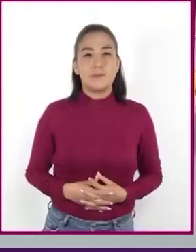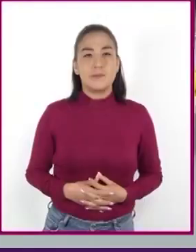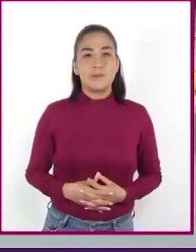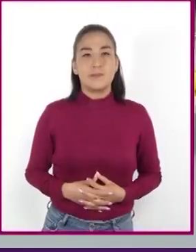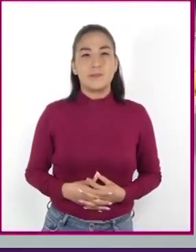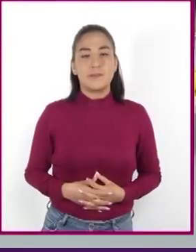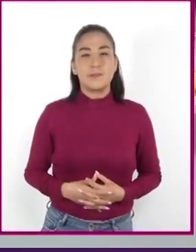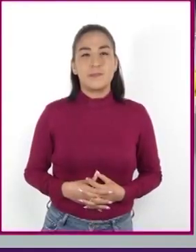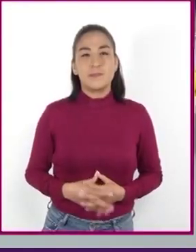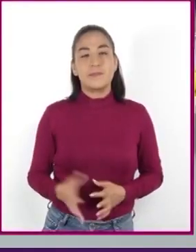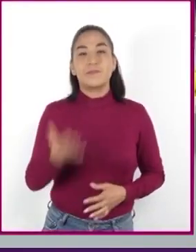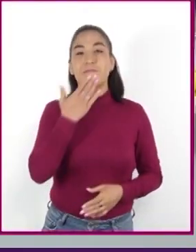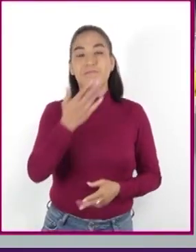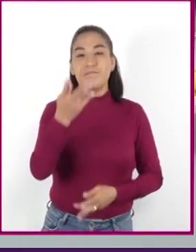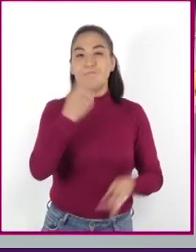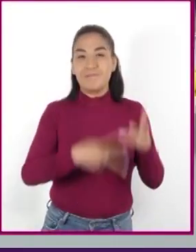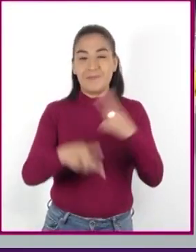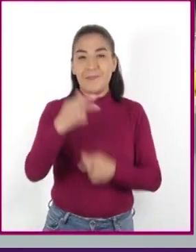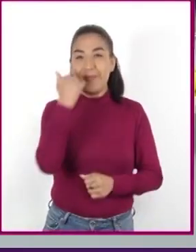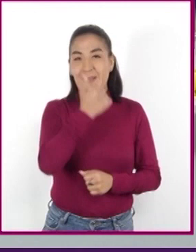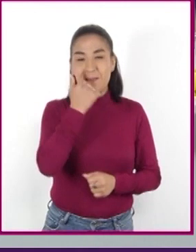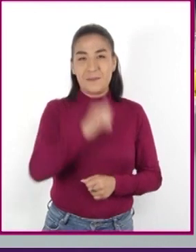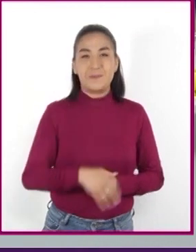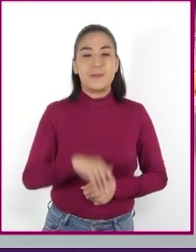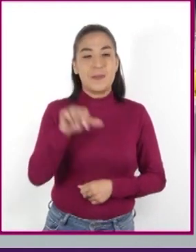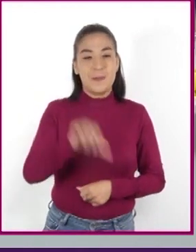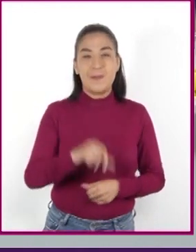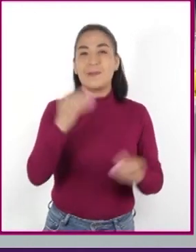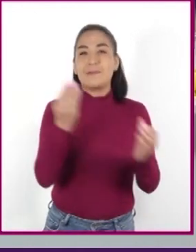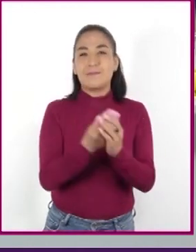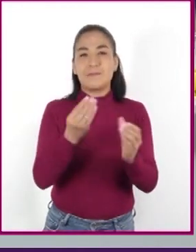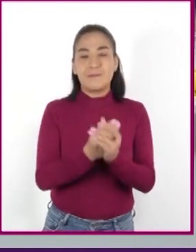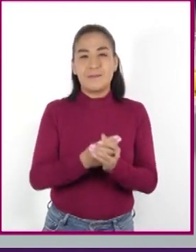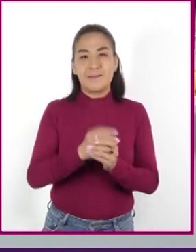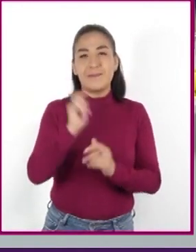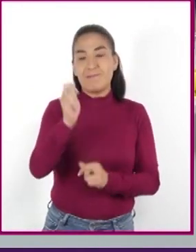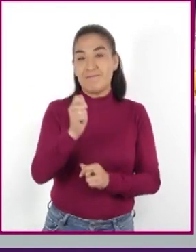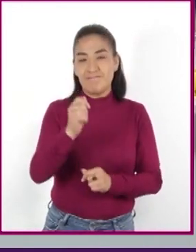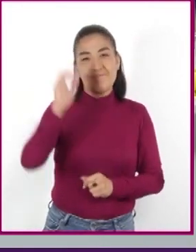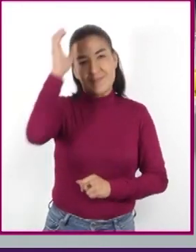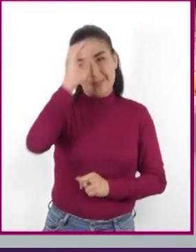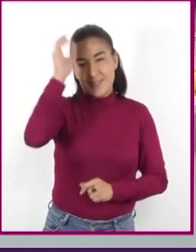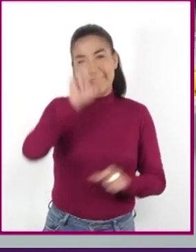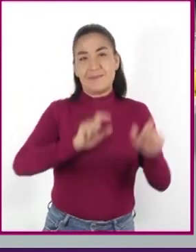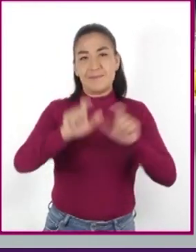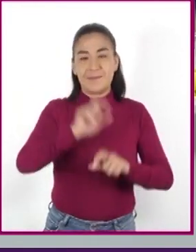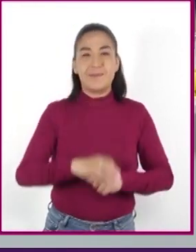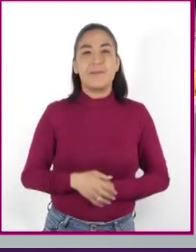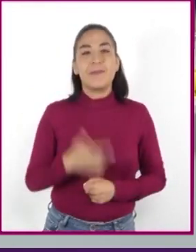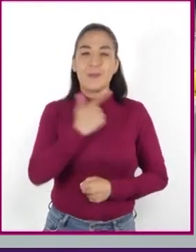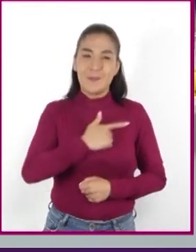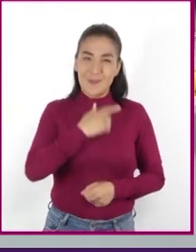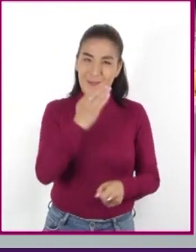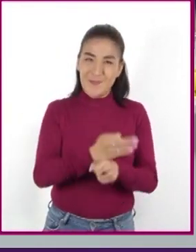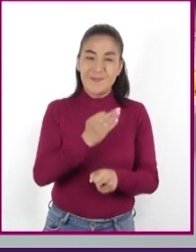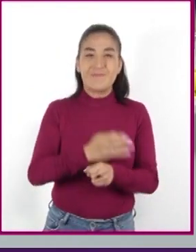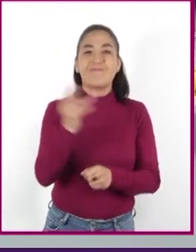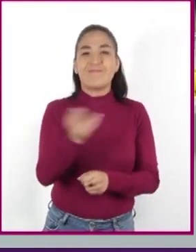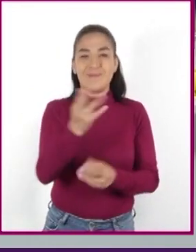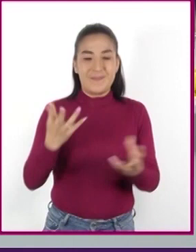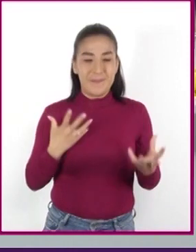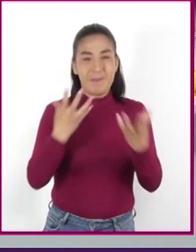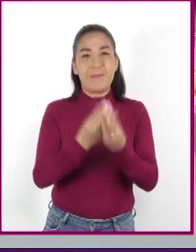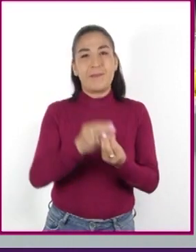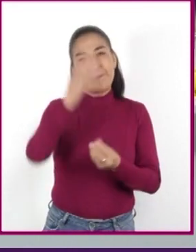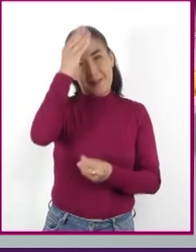Bienvenidas, alumnas y alumnos, a esta sesión de la asignatura de Ciencias Químicas. Es un placer estar con ustedes en esta sesión de Aprende